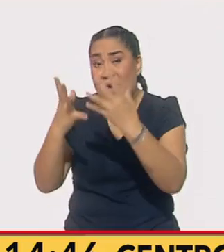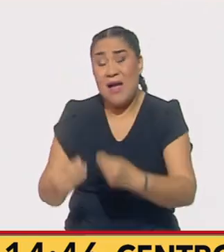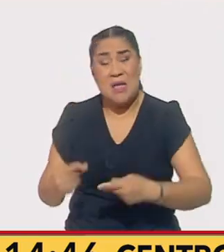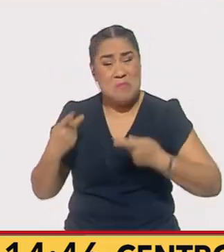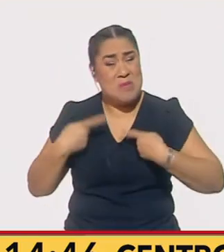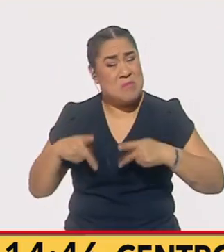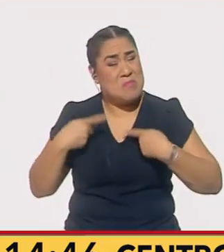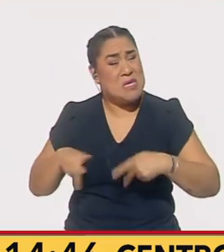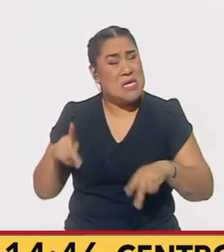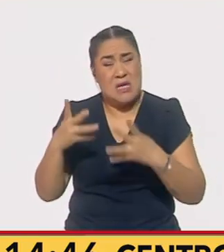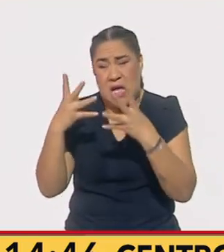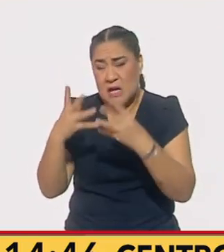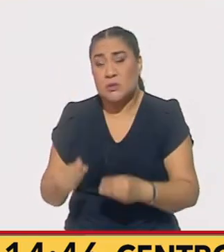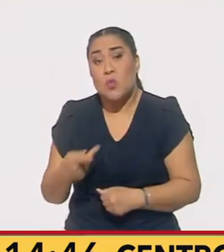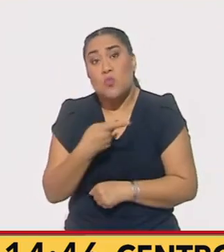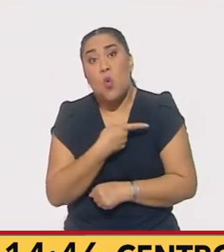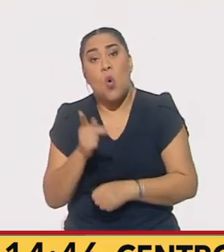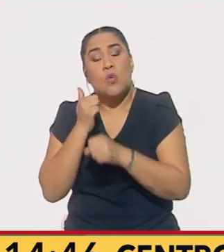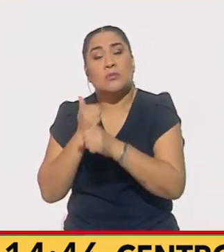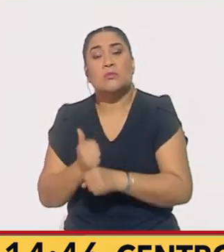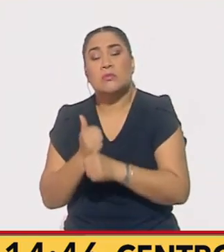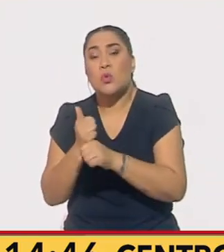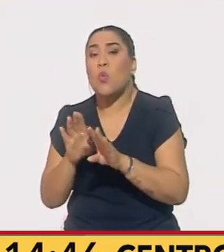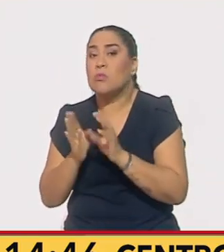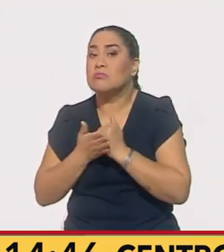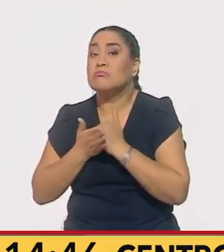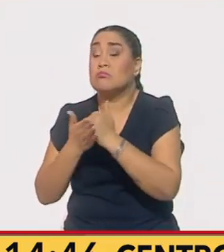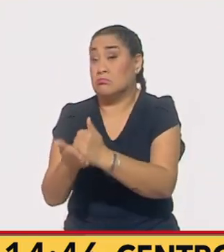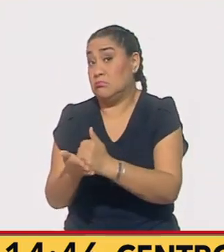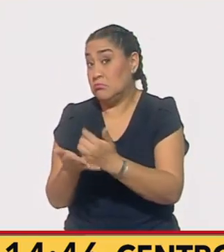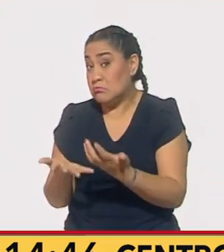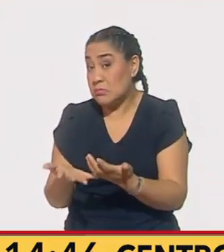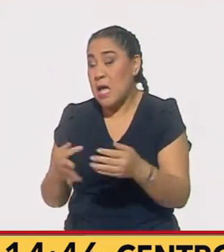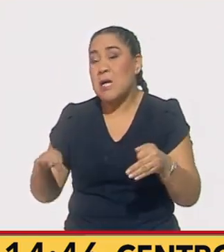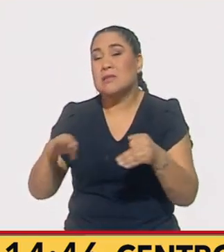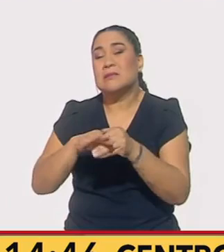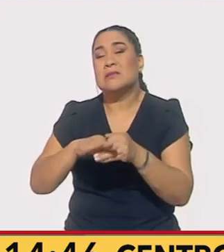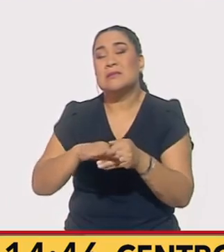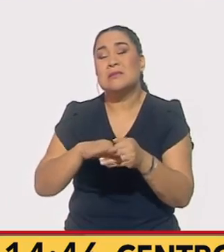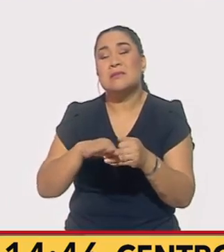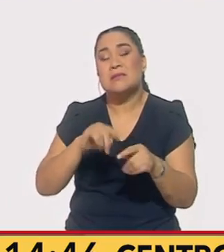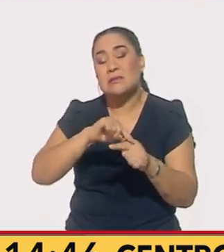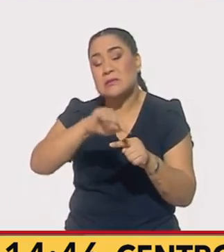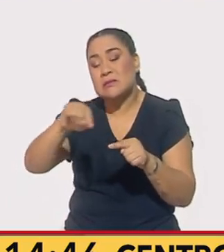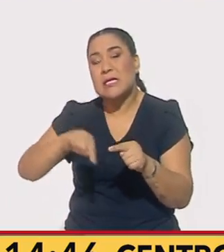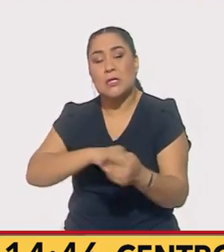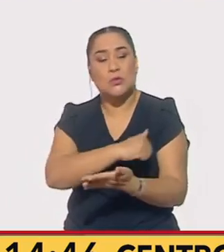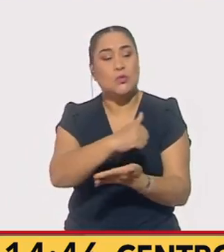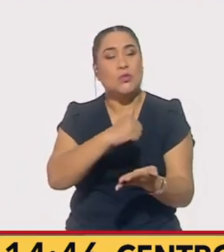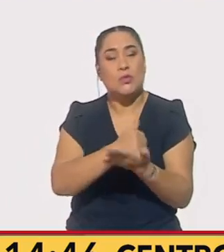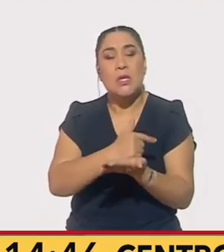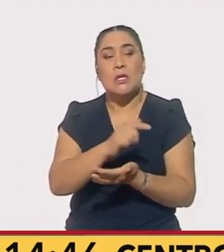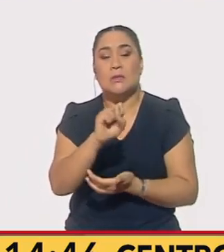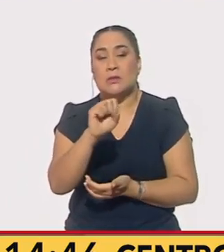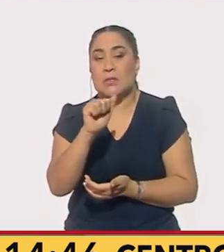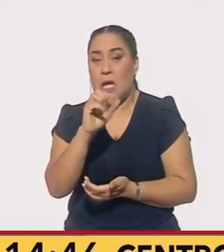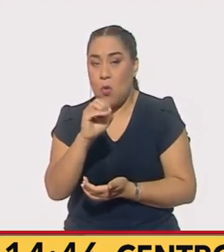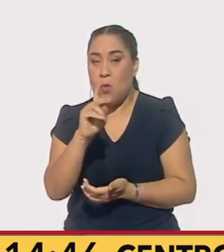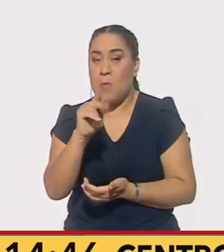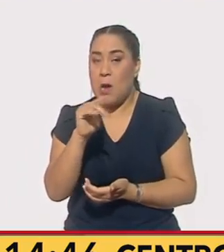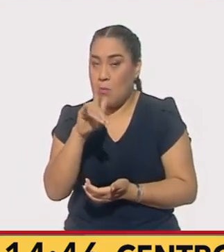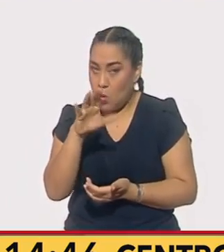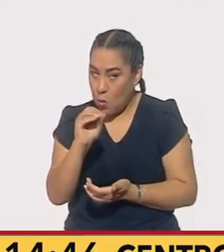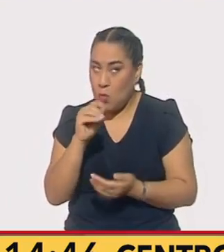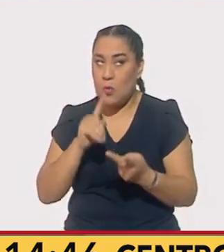humanos de esa marginación social que viven alrededor de las grandes ciudades, particularmente en Sao Paulo, Río de